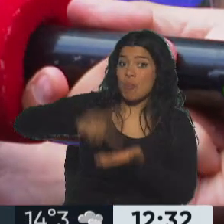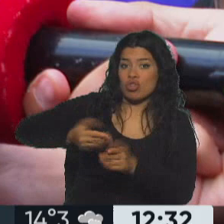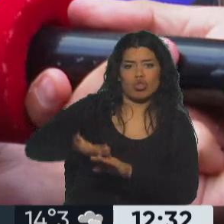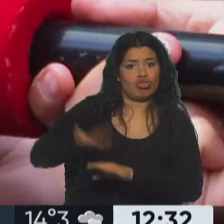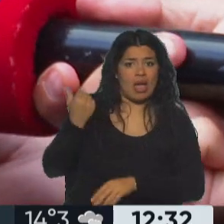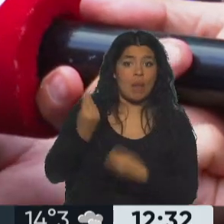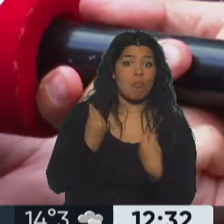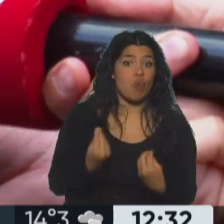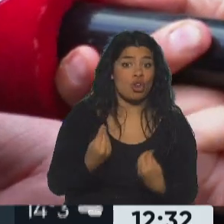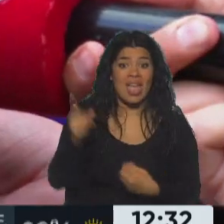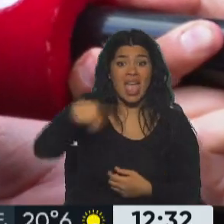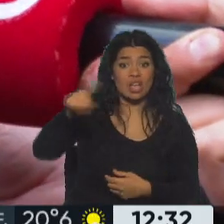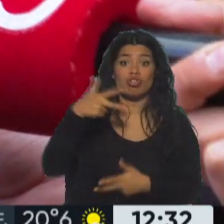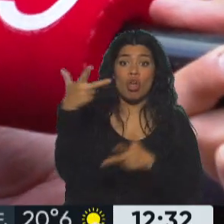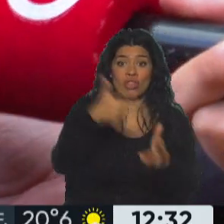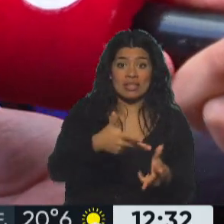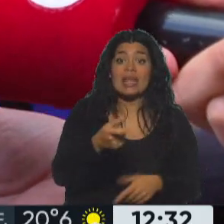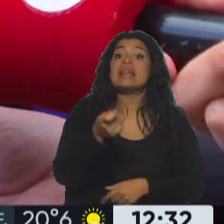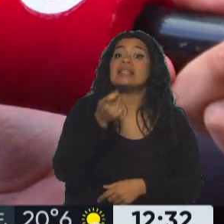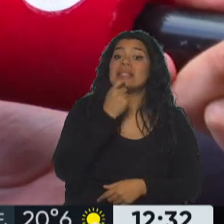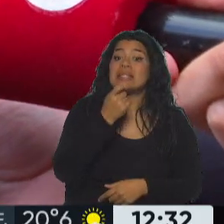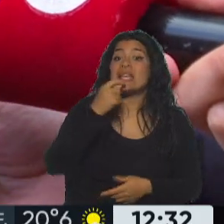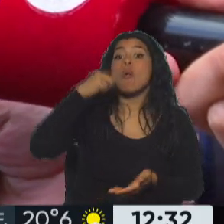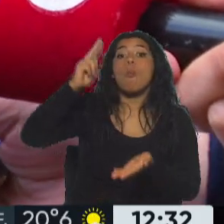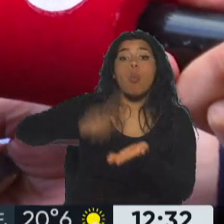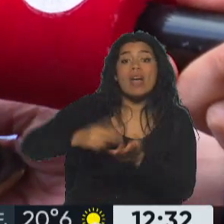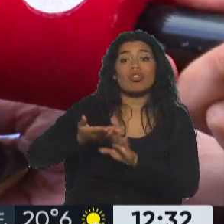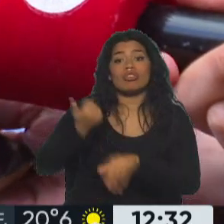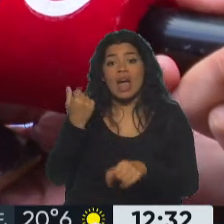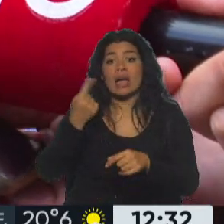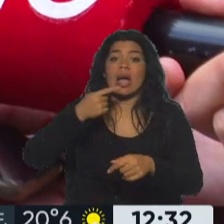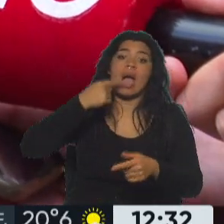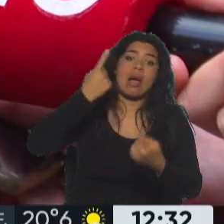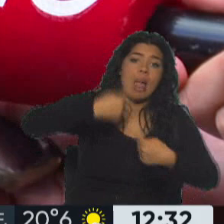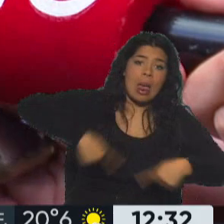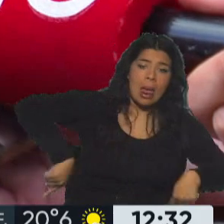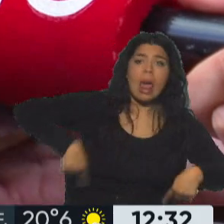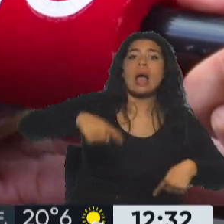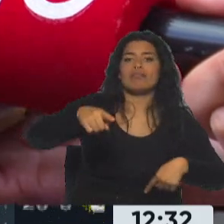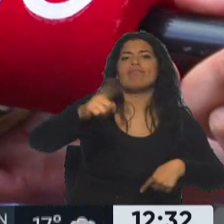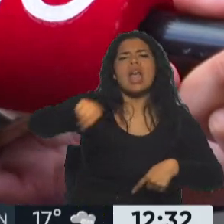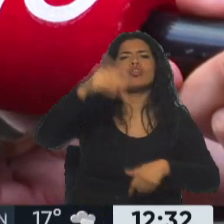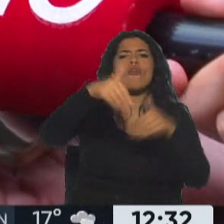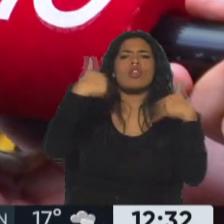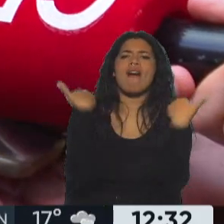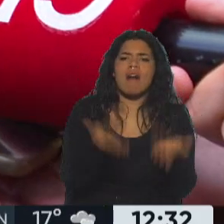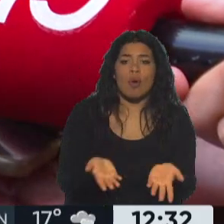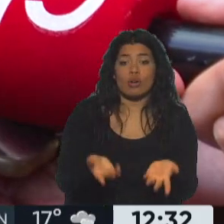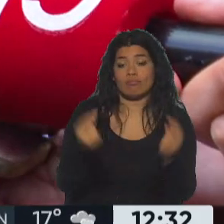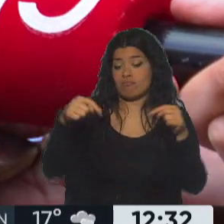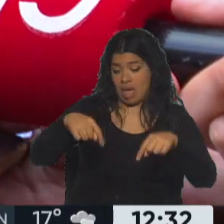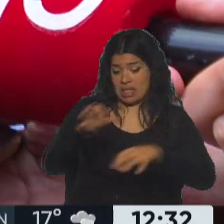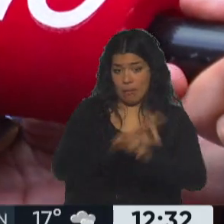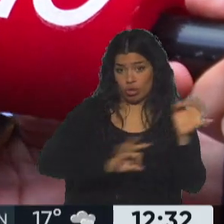sostenido que ellos van a votar todo lo que sea eliminación de impuestos, quita de impuestos y quita de presión fiscal. Esta presión fiscal era sobre 1 millón de